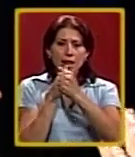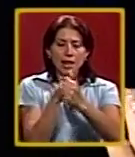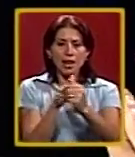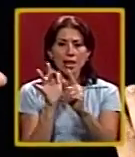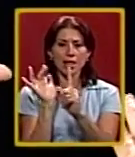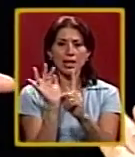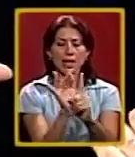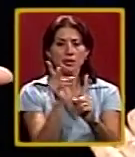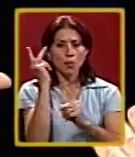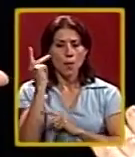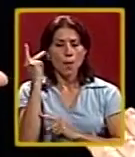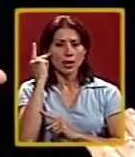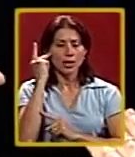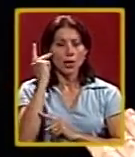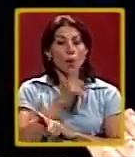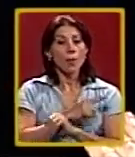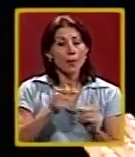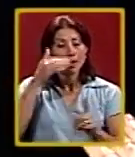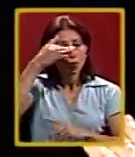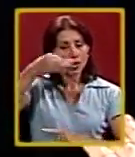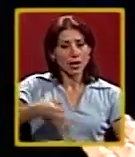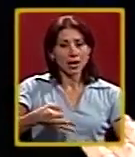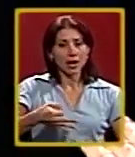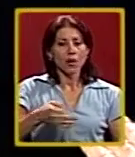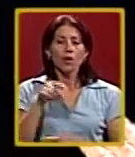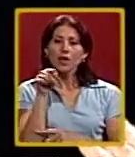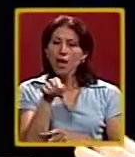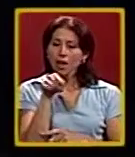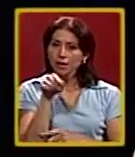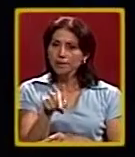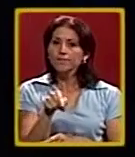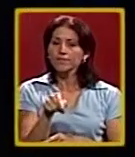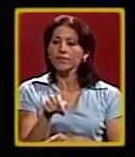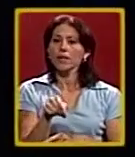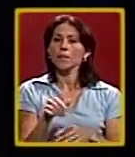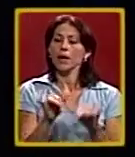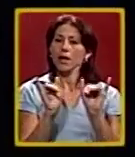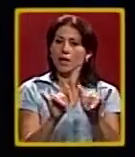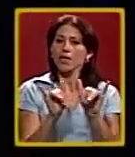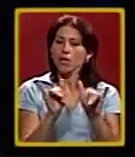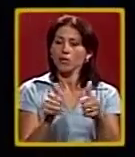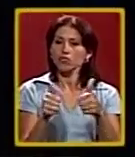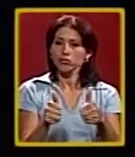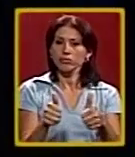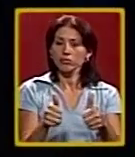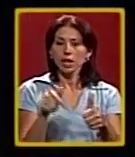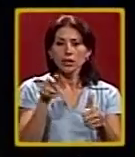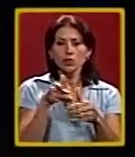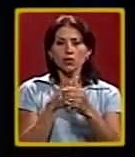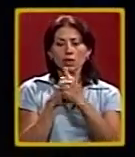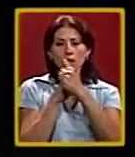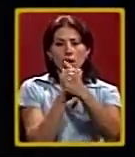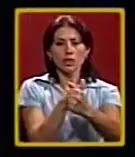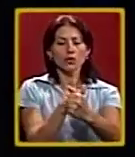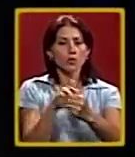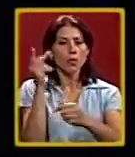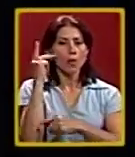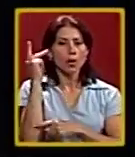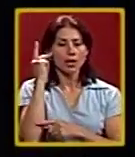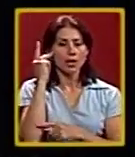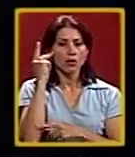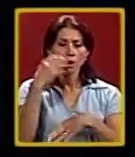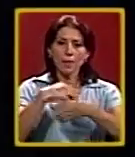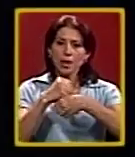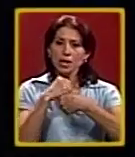pero que creo que ahí es donde va marcando esos liderazgos políticos, va marcando